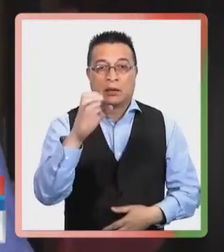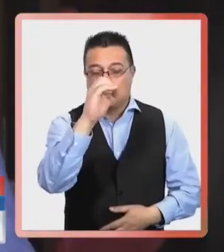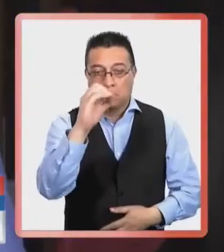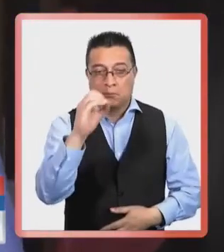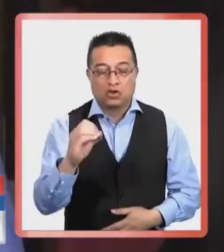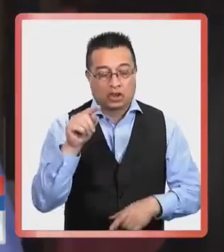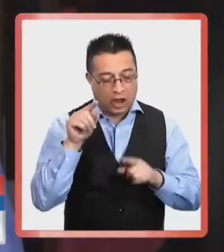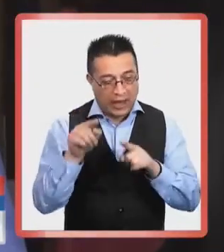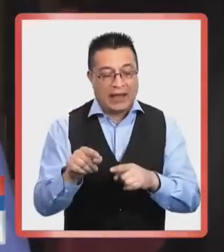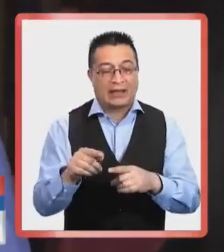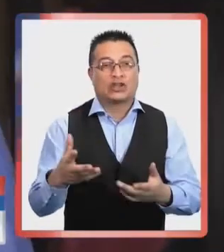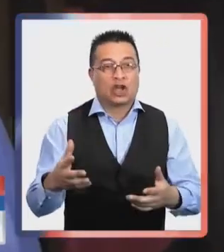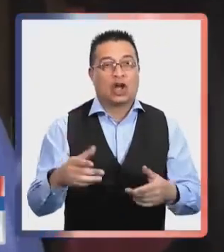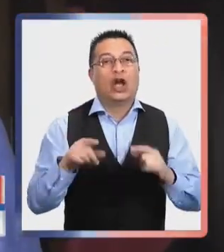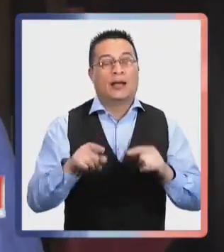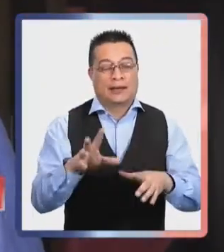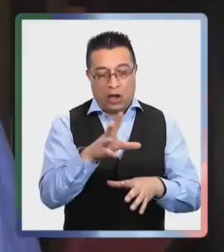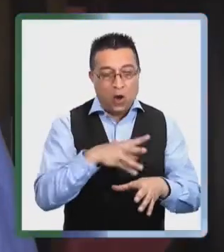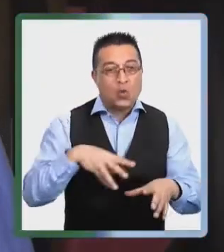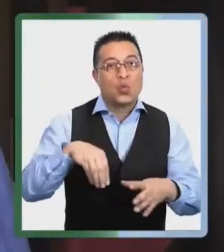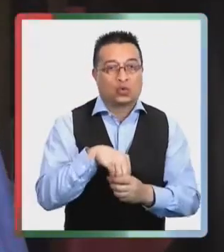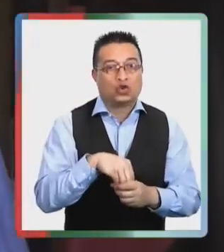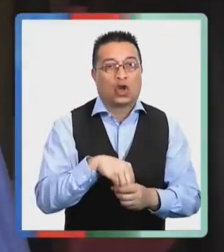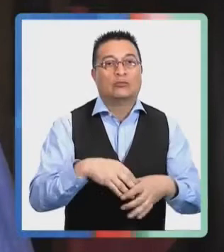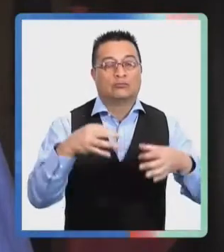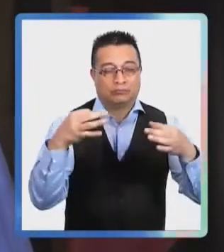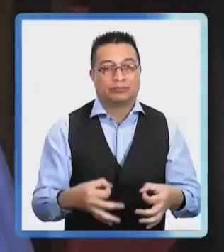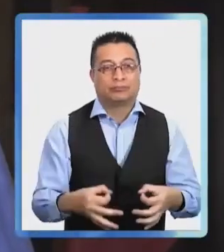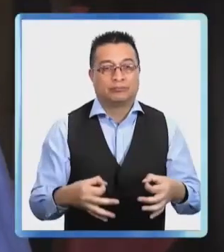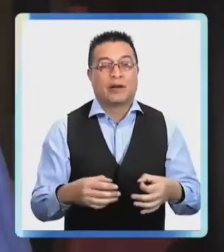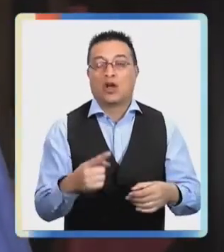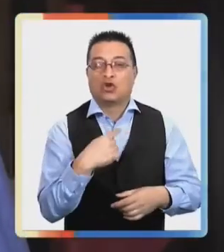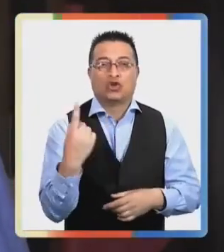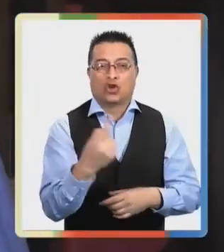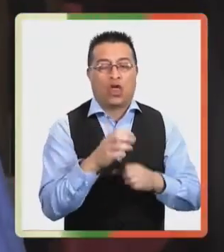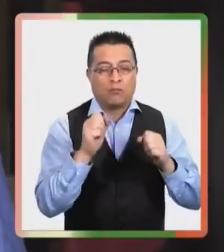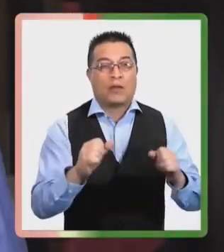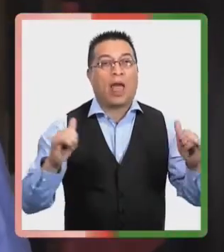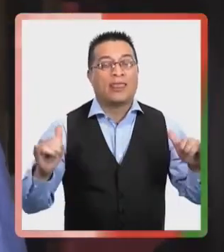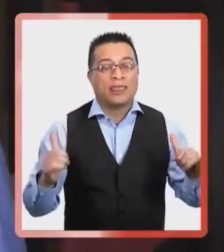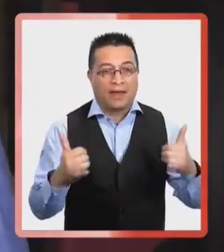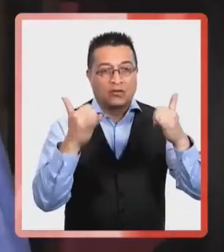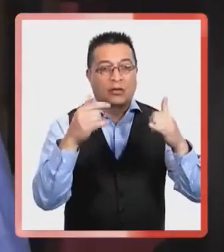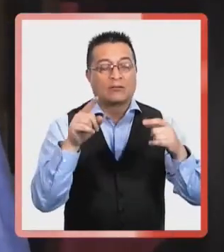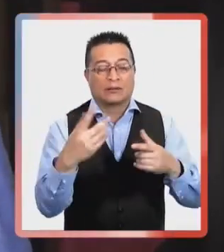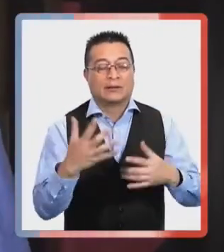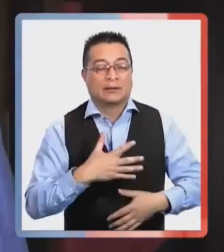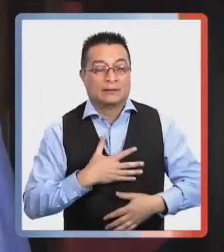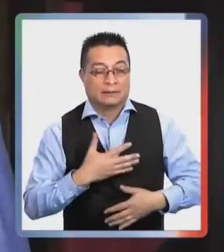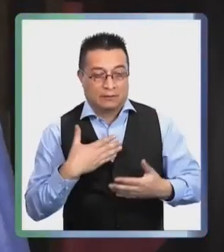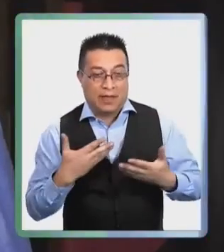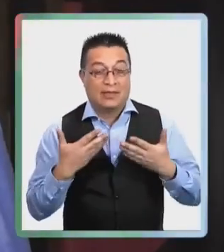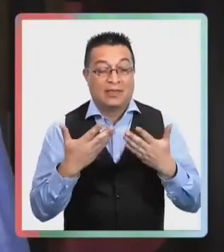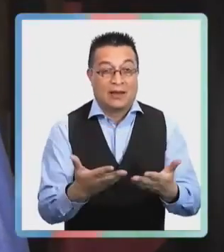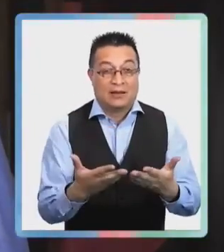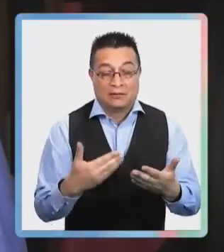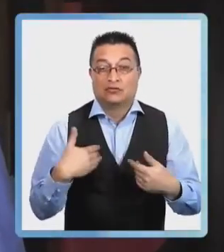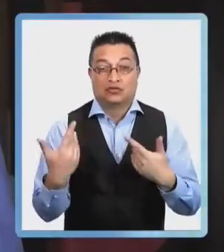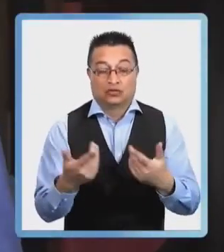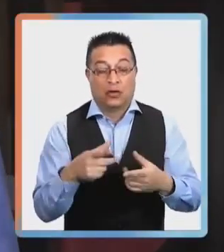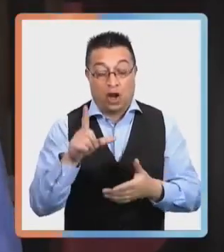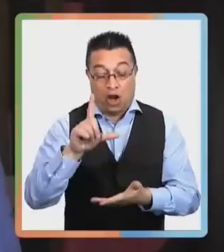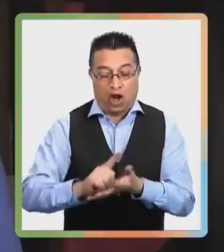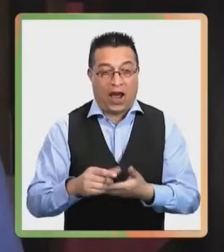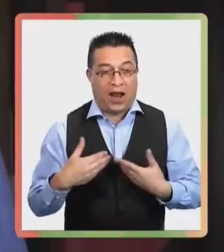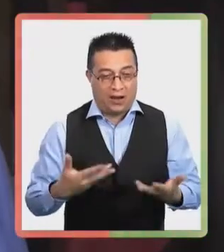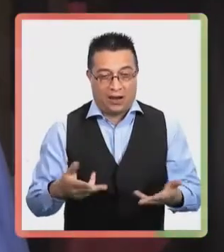un 100% en base a esto, a la inclusión, a que todas puedan disfrutar de lo que Pucón ofrece, de lo que